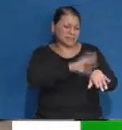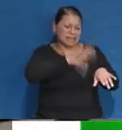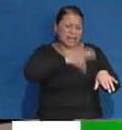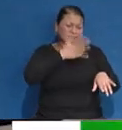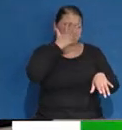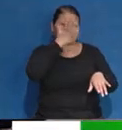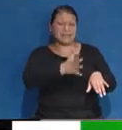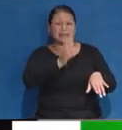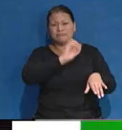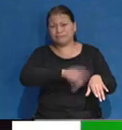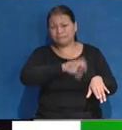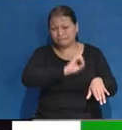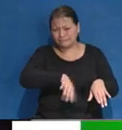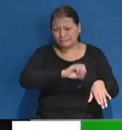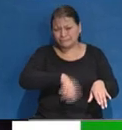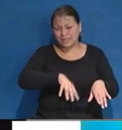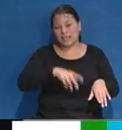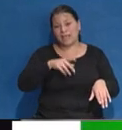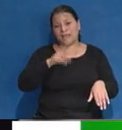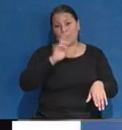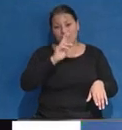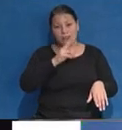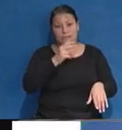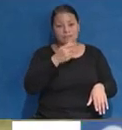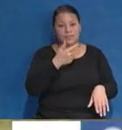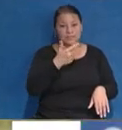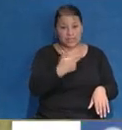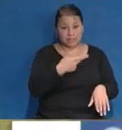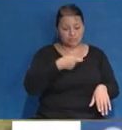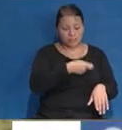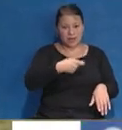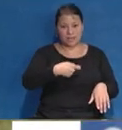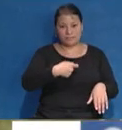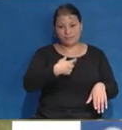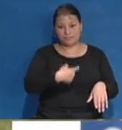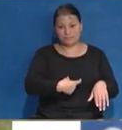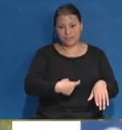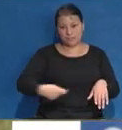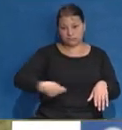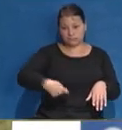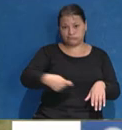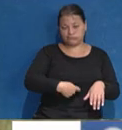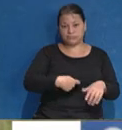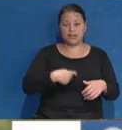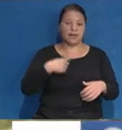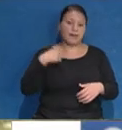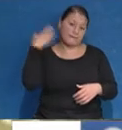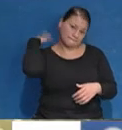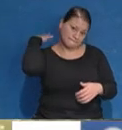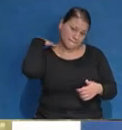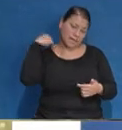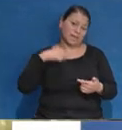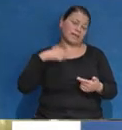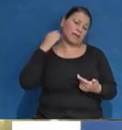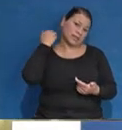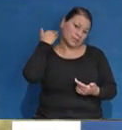está recuperando. Recibió 3 puñaladas en el abdomen, en la espalda y en el cuello, como así también en